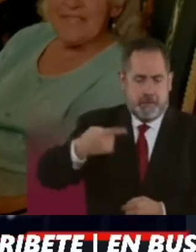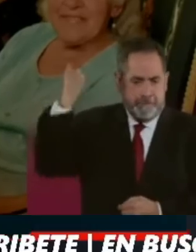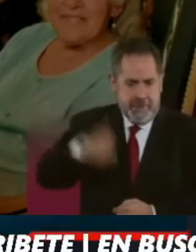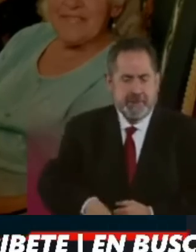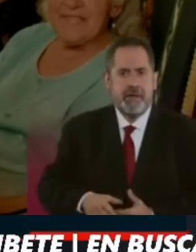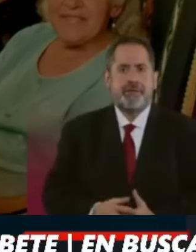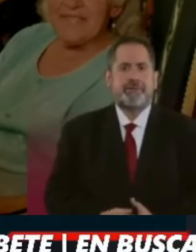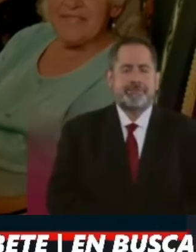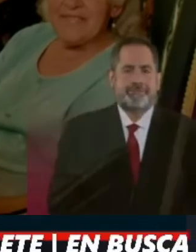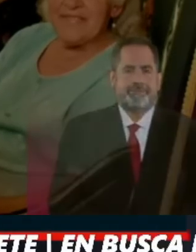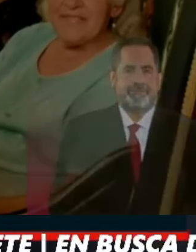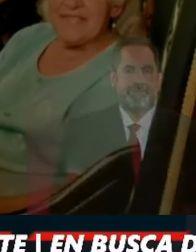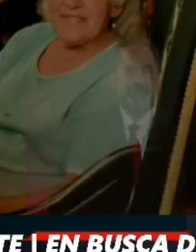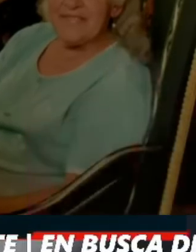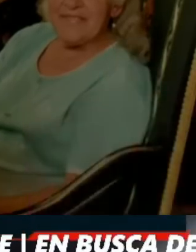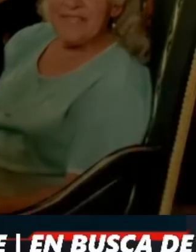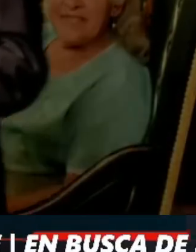en Palacio Nacional.